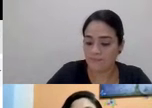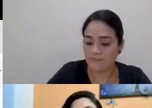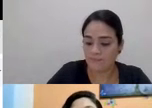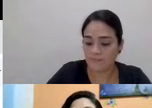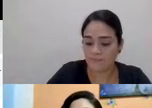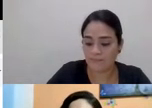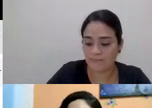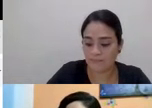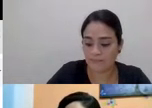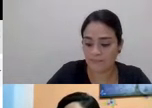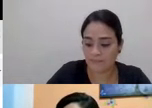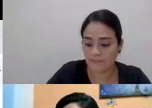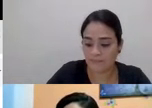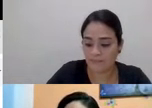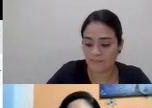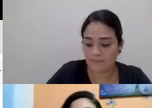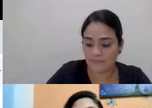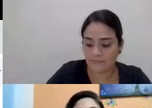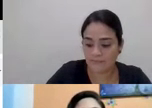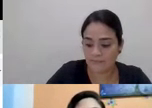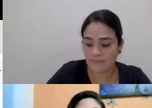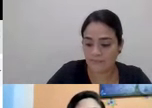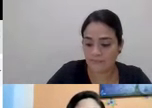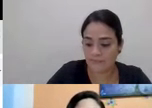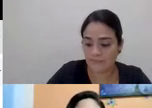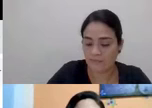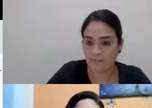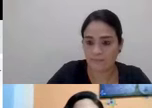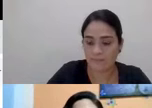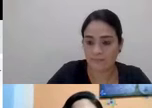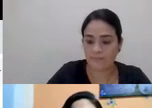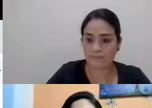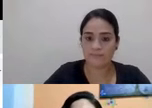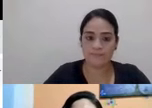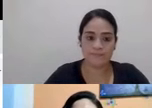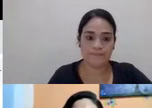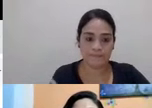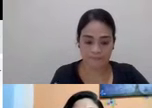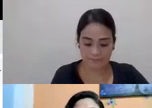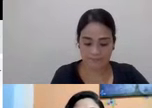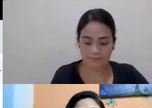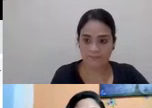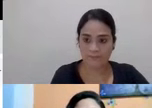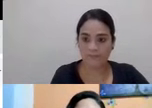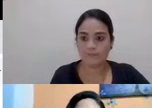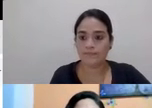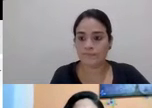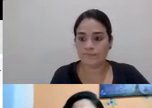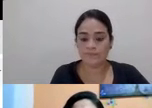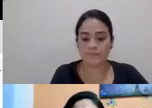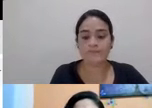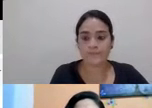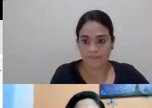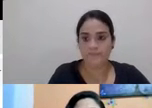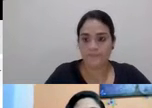Si alguien no lo tiene, por favor me dice para en este momento crearlo. Recibí un listado de